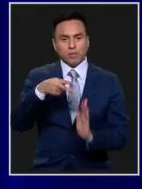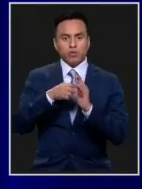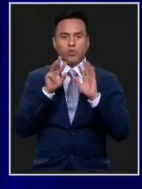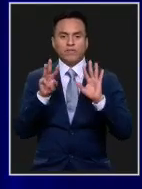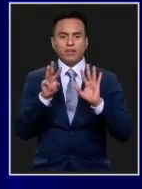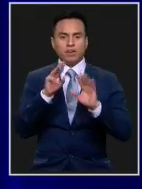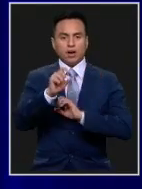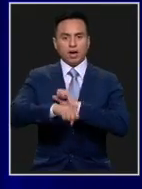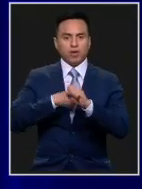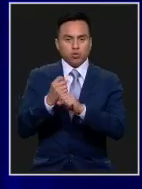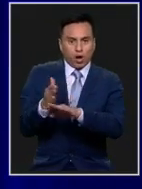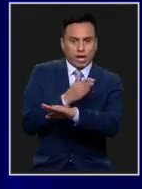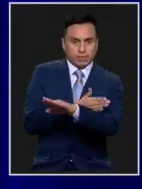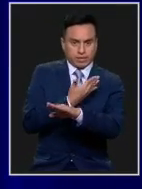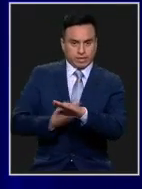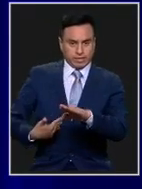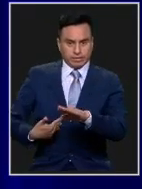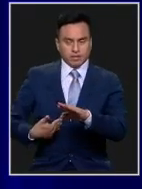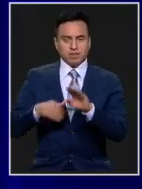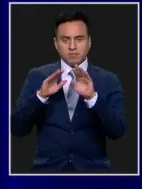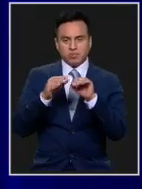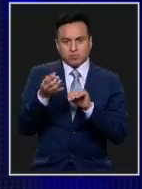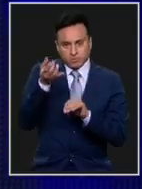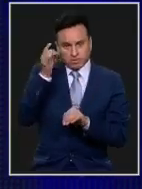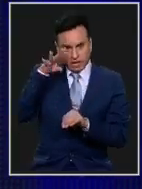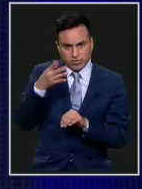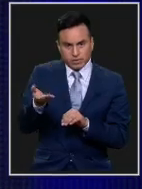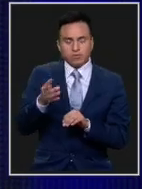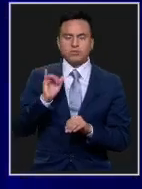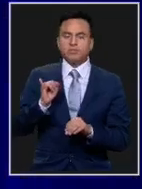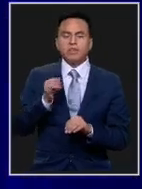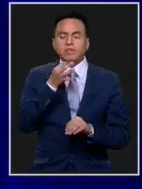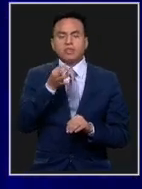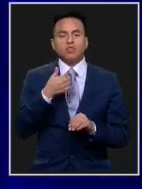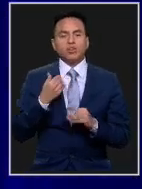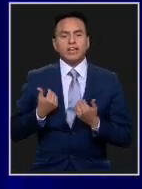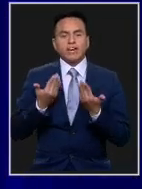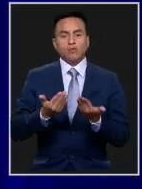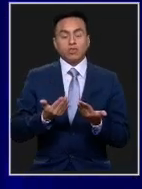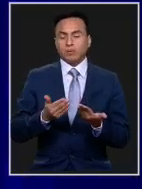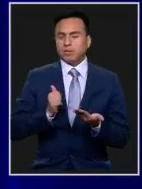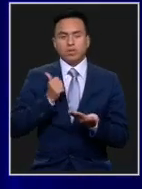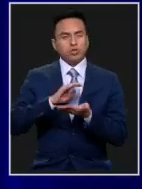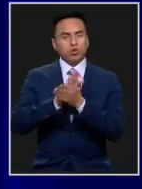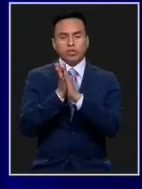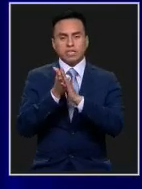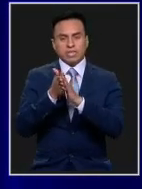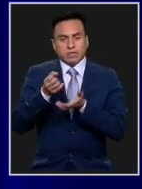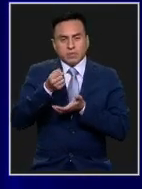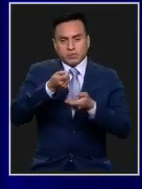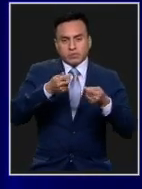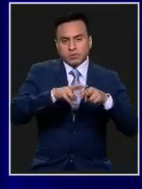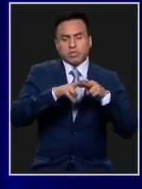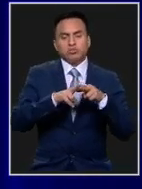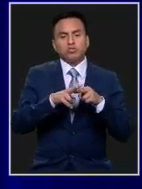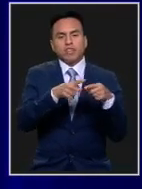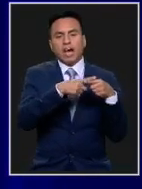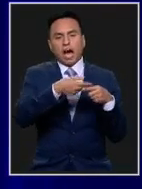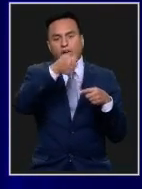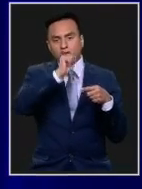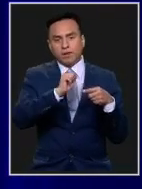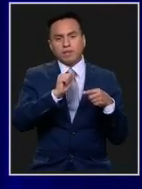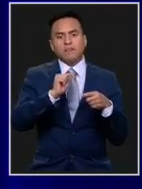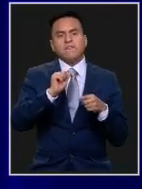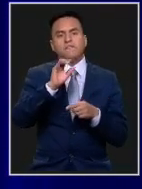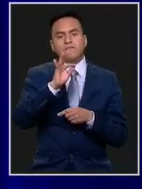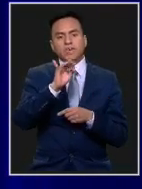un ao antes de ser presidente como usted lo debiera saber por supuesto yo entregué voluntariamente todas las inversiones En sociedades anónimas a un f